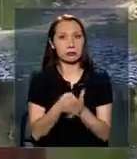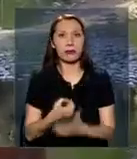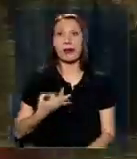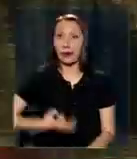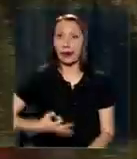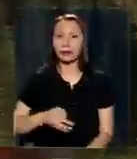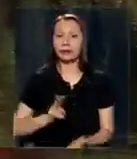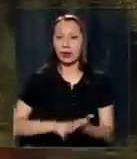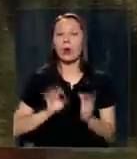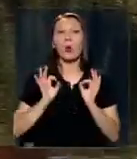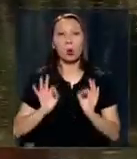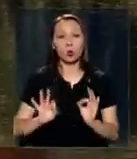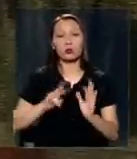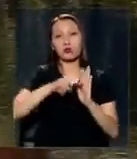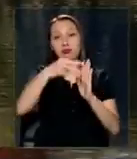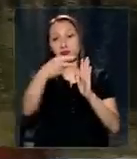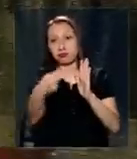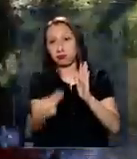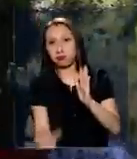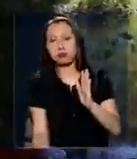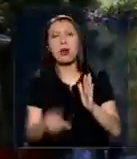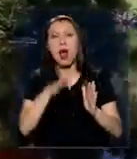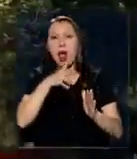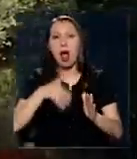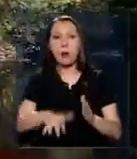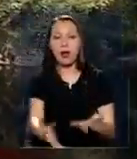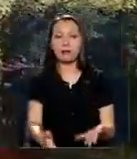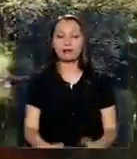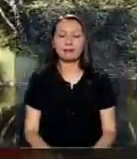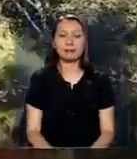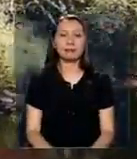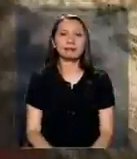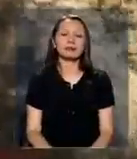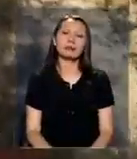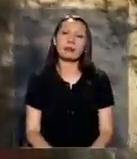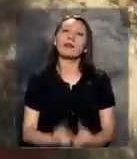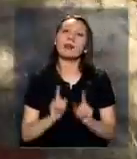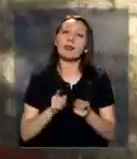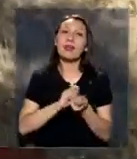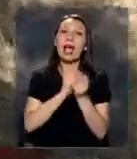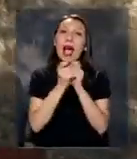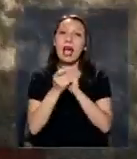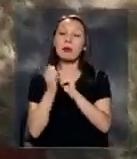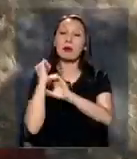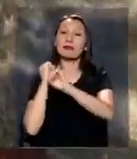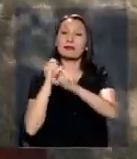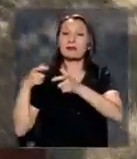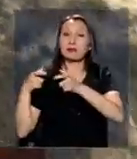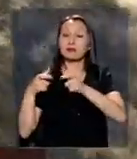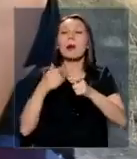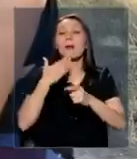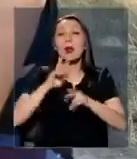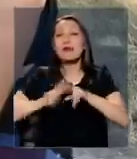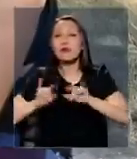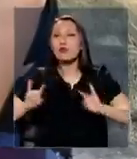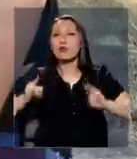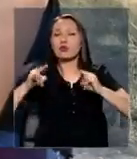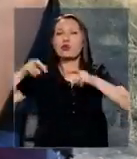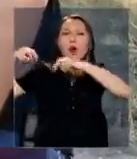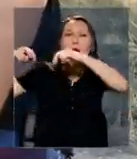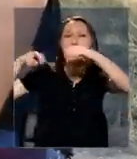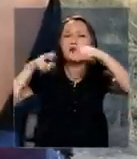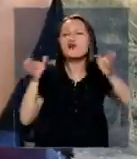razón. Ocurrió cuando Bruce cayó al agua del río. Se cambiara el carro por una pasarela chica,